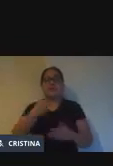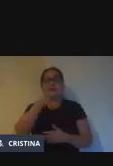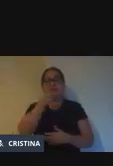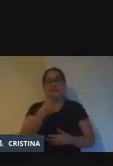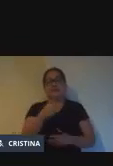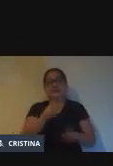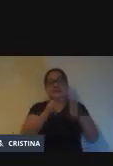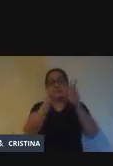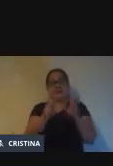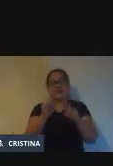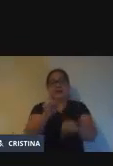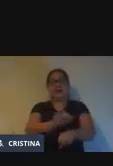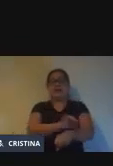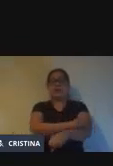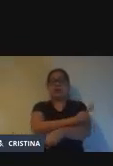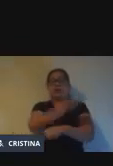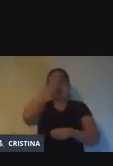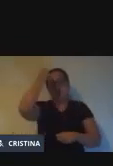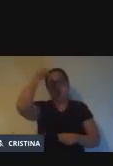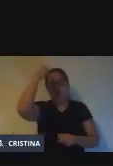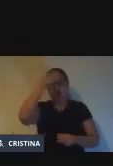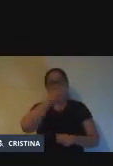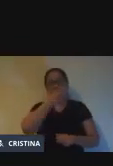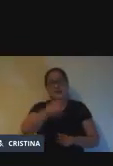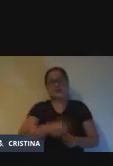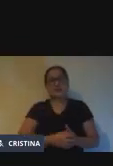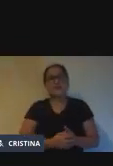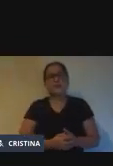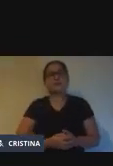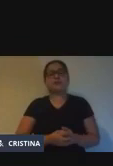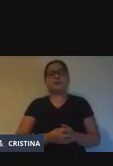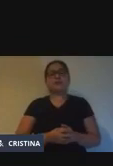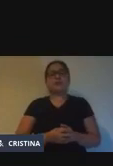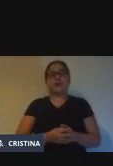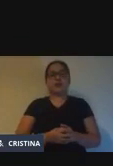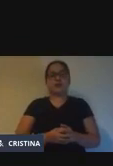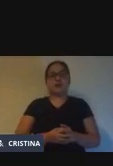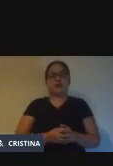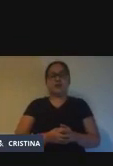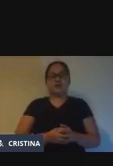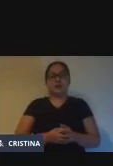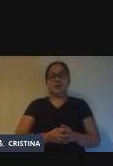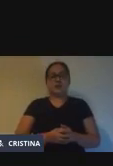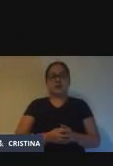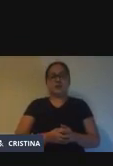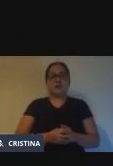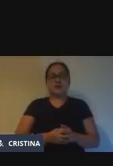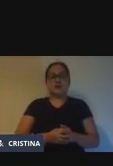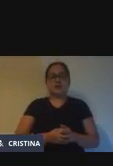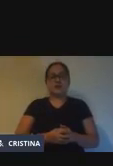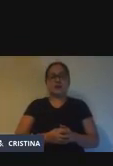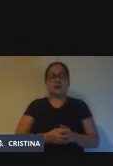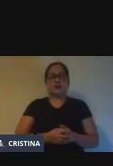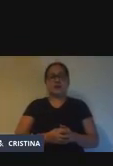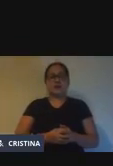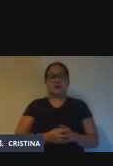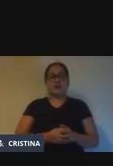las emociones que parece que se está pausando. Eres tú, mi querida